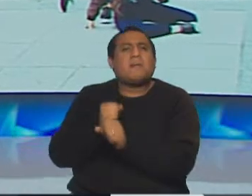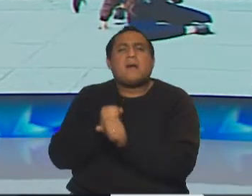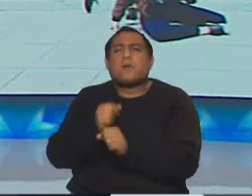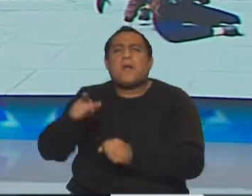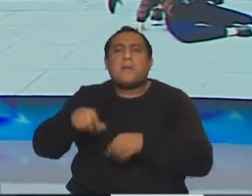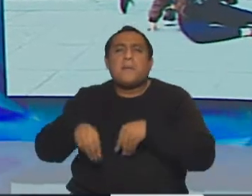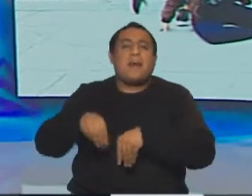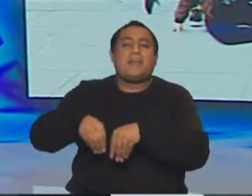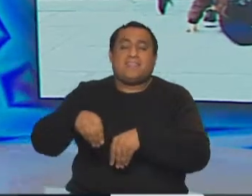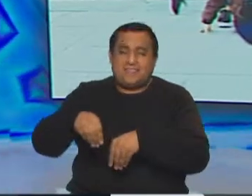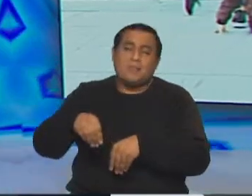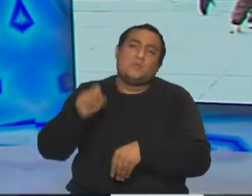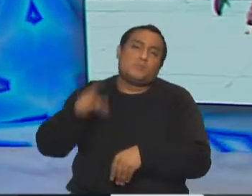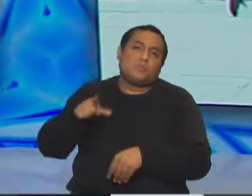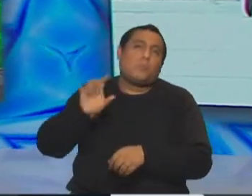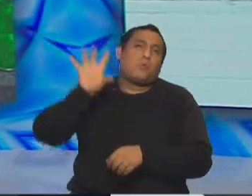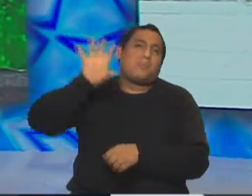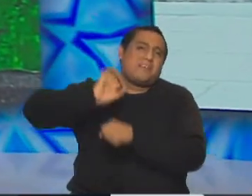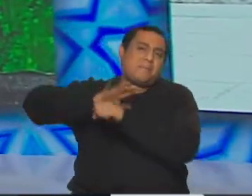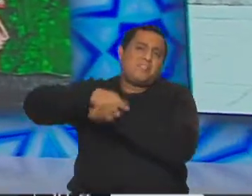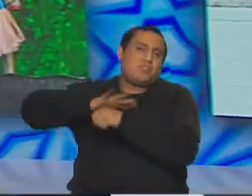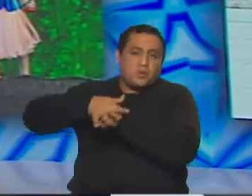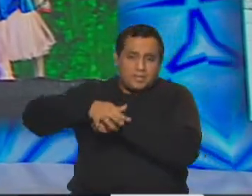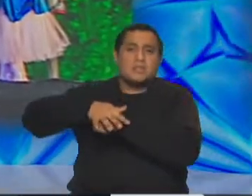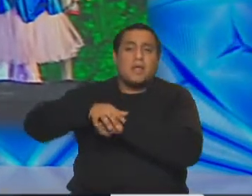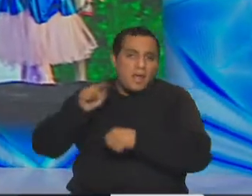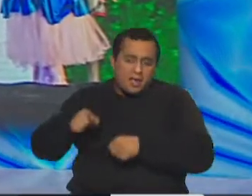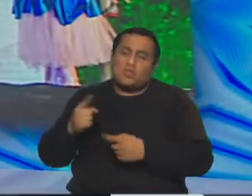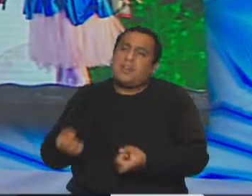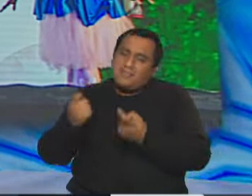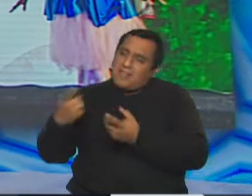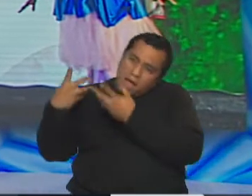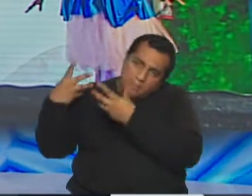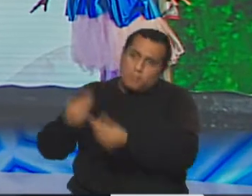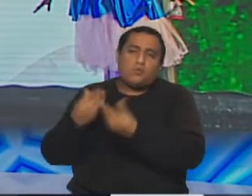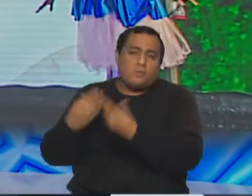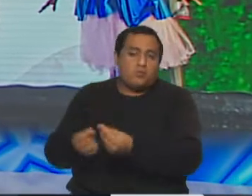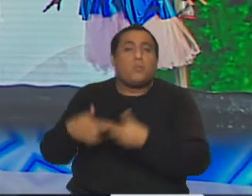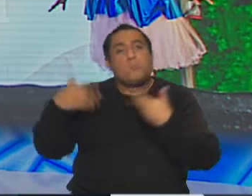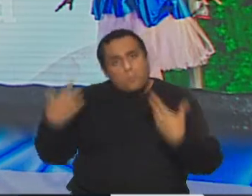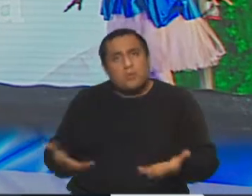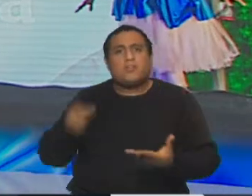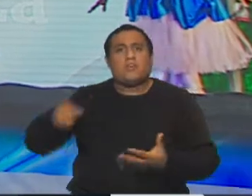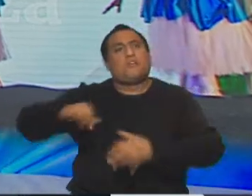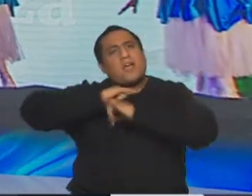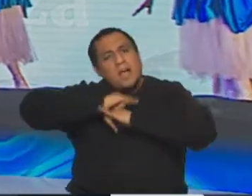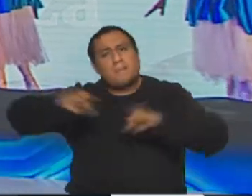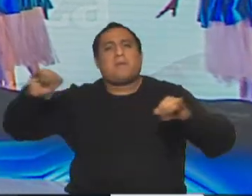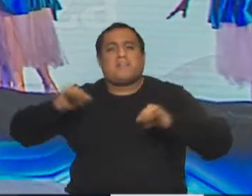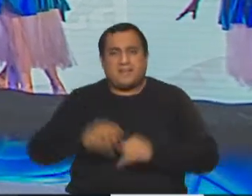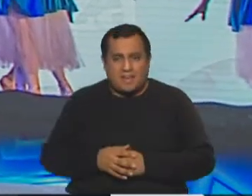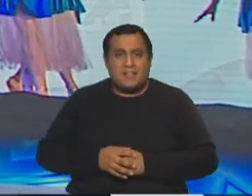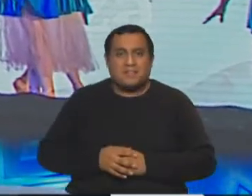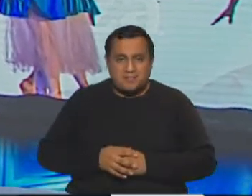clásico de la provincia de Misiones. Y es un ballet que necesita el apoyo de todas y todos, por eso lanzaron una campaña, un cafecito,